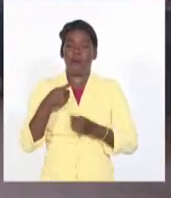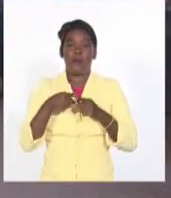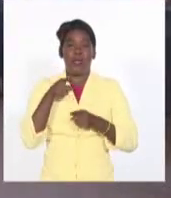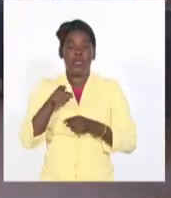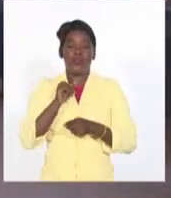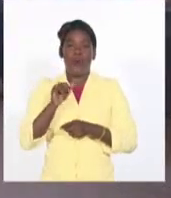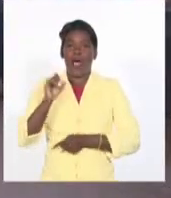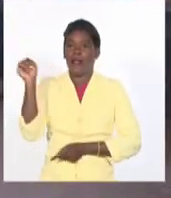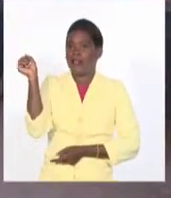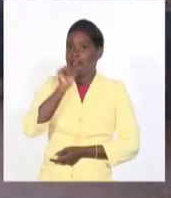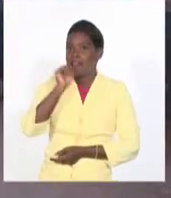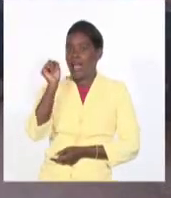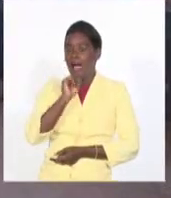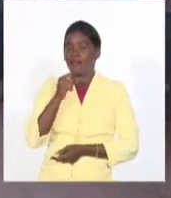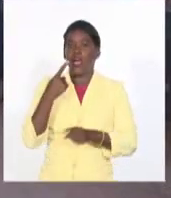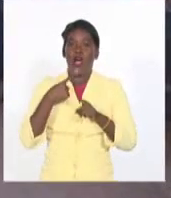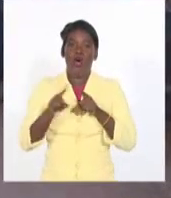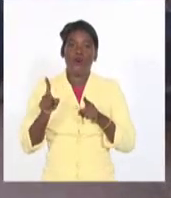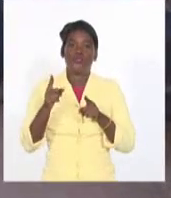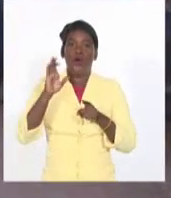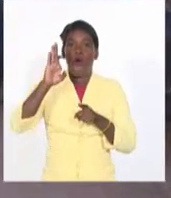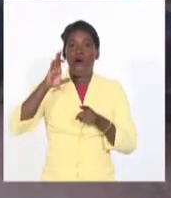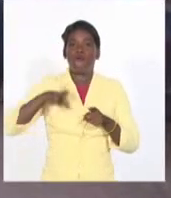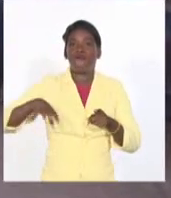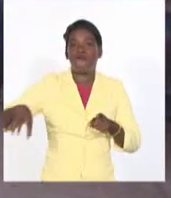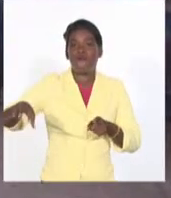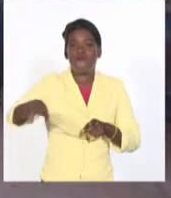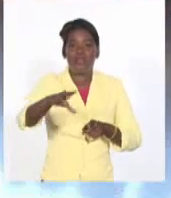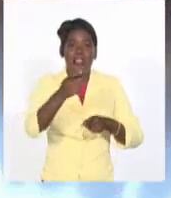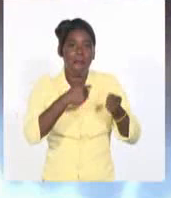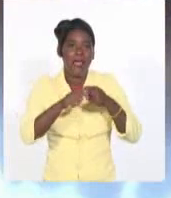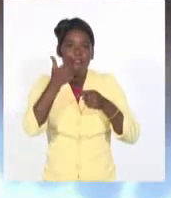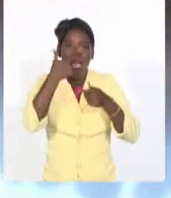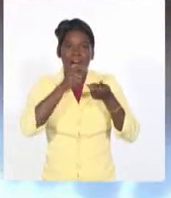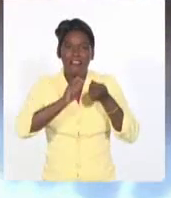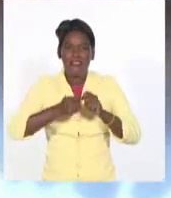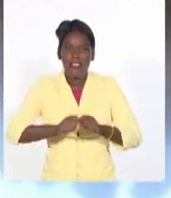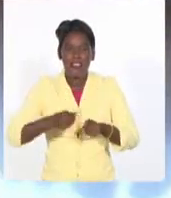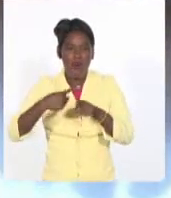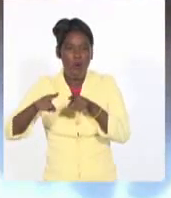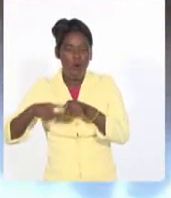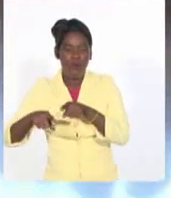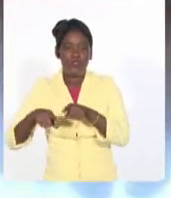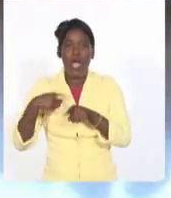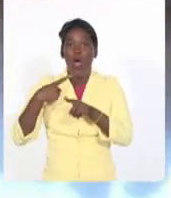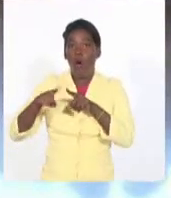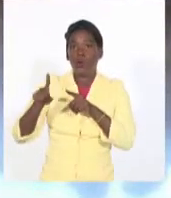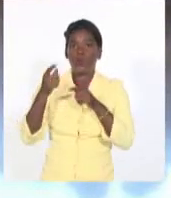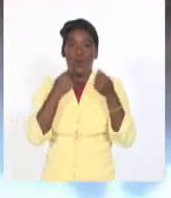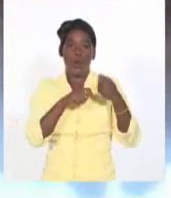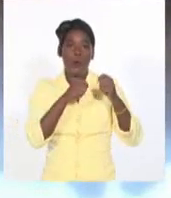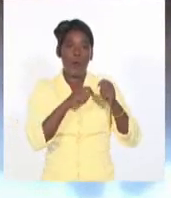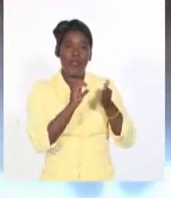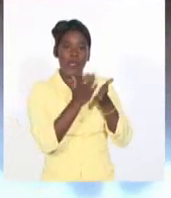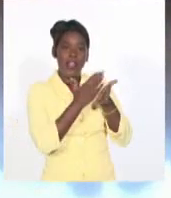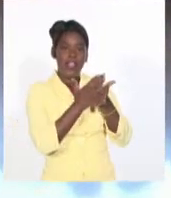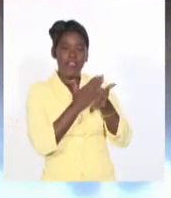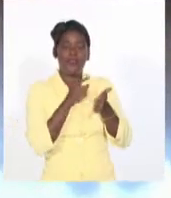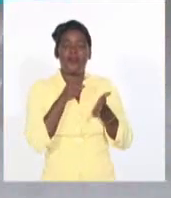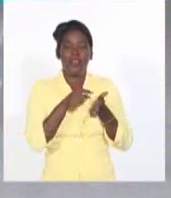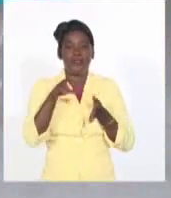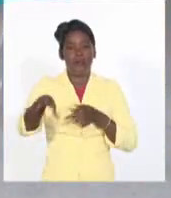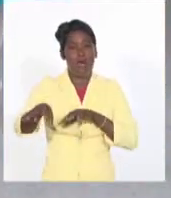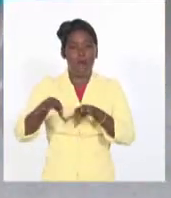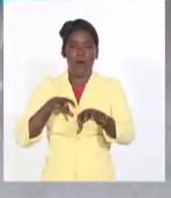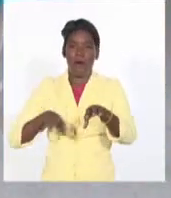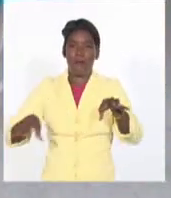jóvenes emprendedores, proyección de audiovisuales y presentaciones de libros fueron algunas de las iniciativas de esta jornada. La conmemoración del